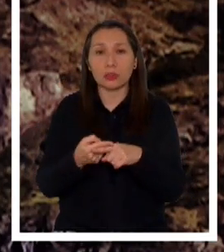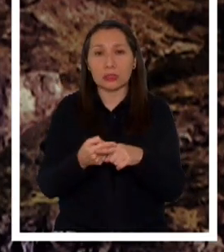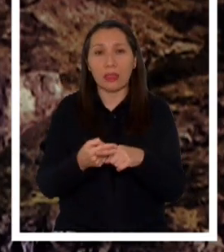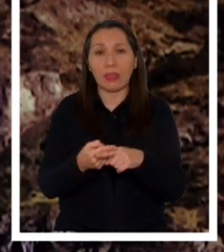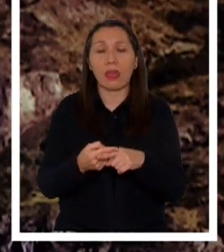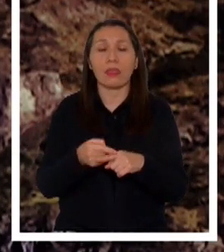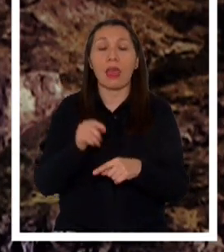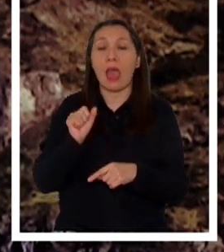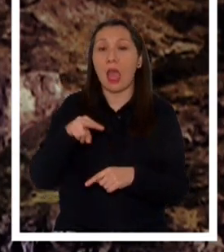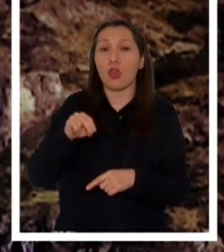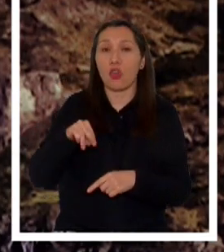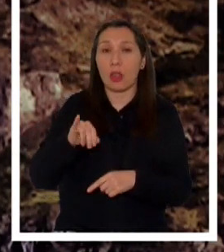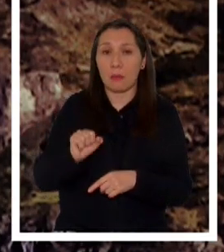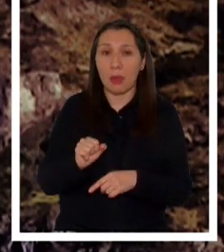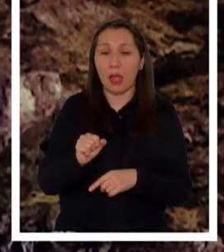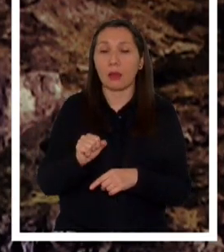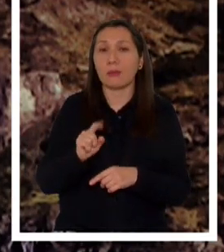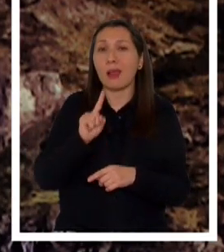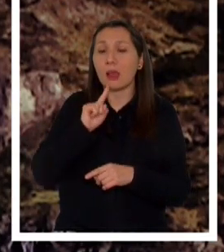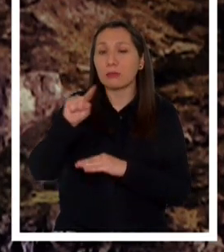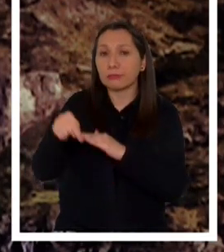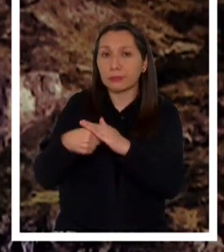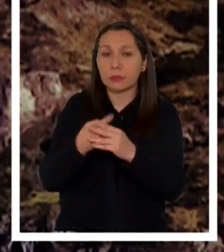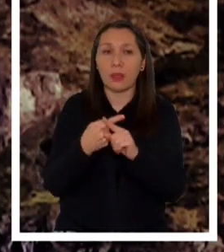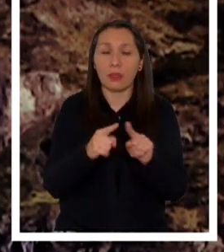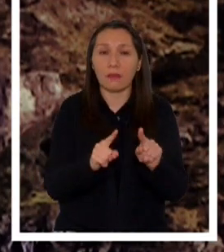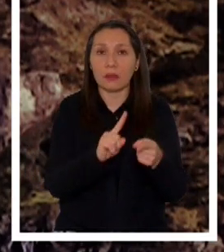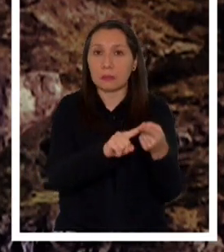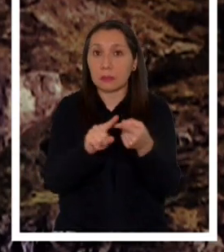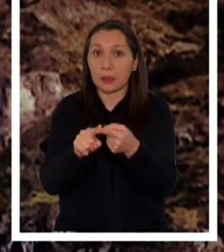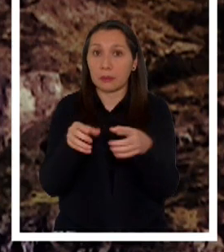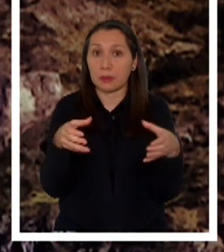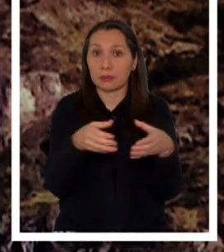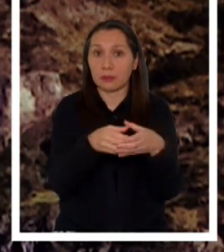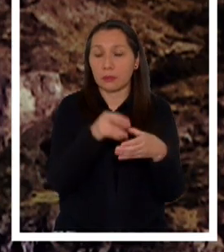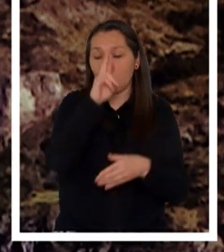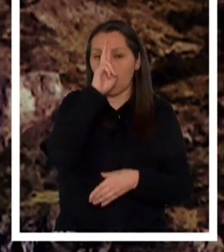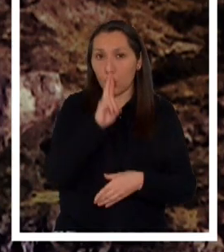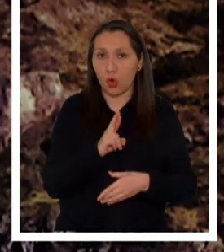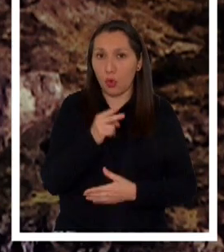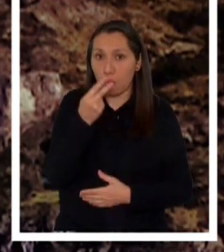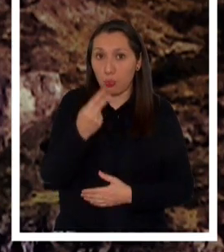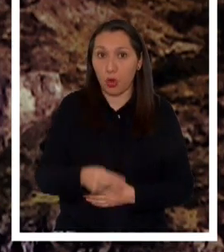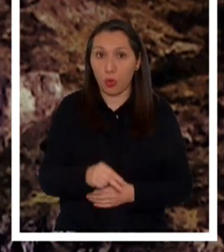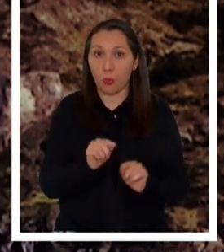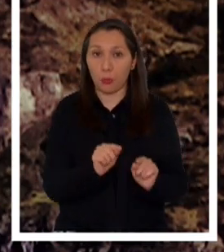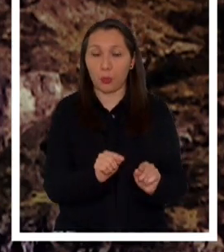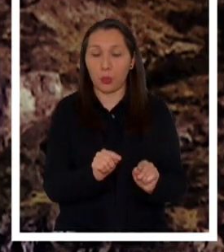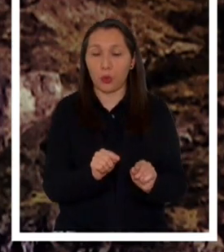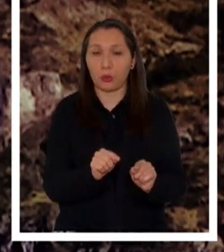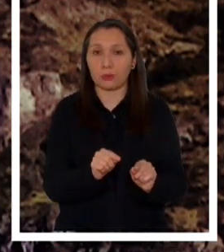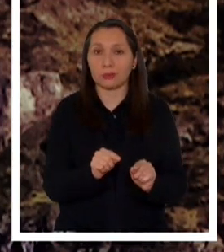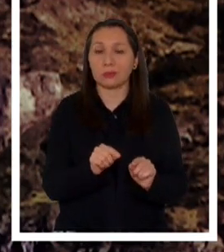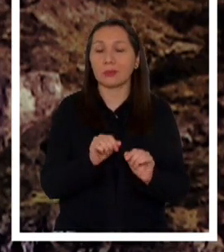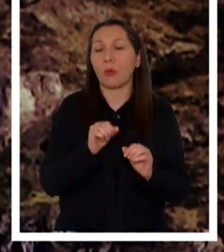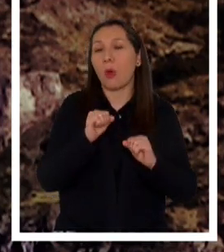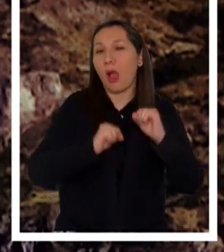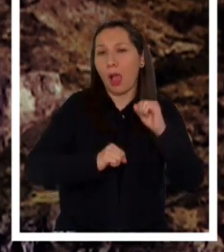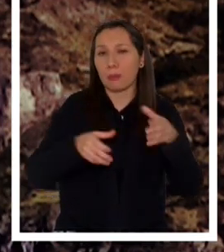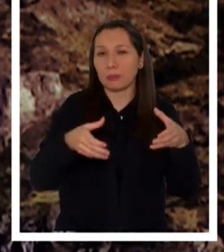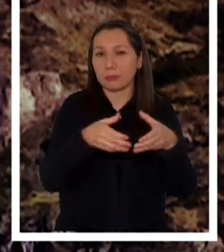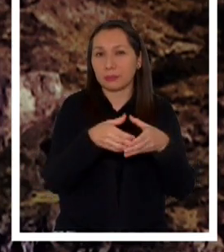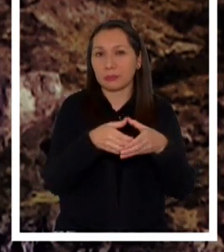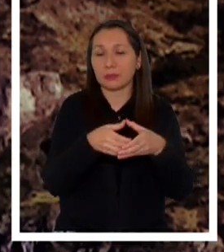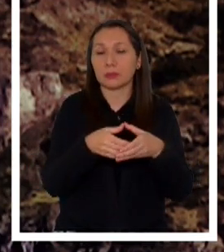profesionales respecto a la intervención de distintos actores en ese rol de propiedad respecto de que